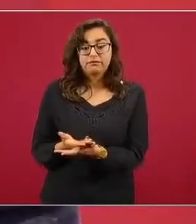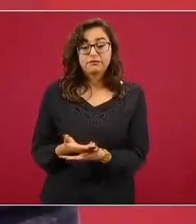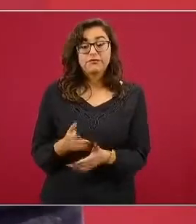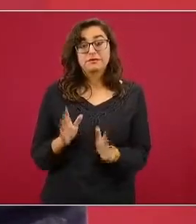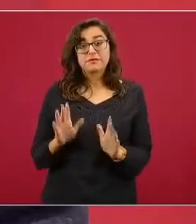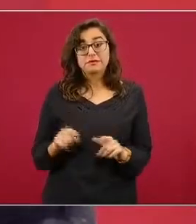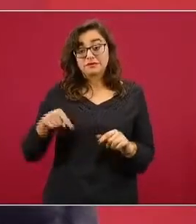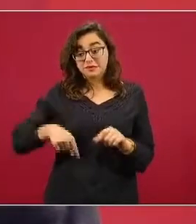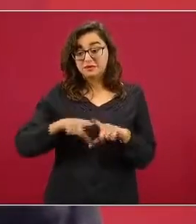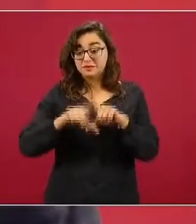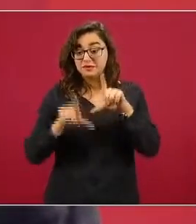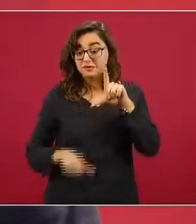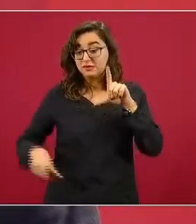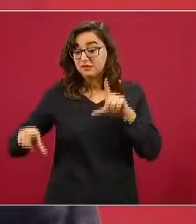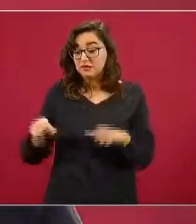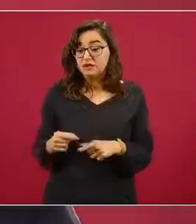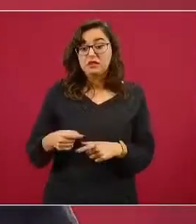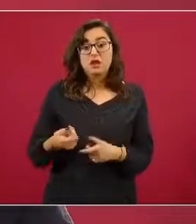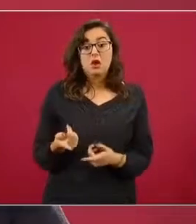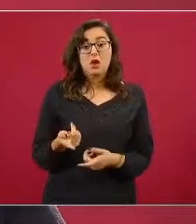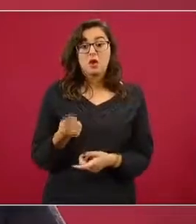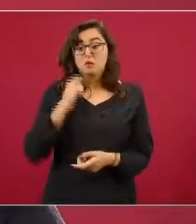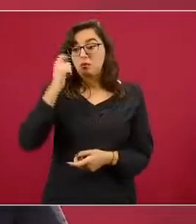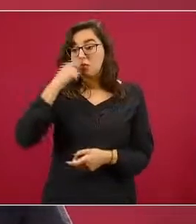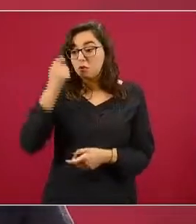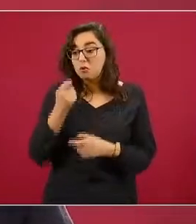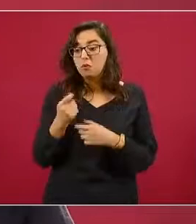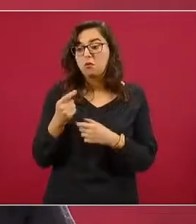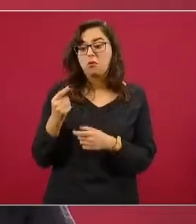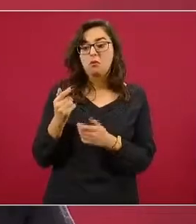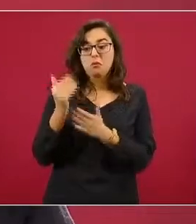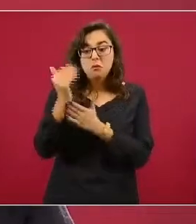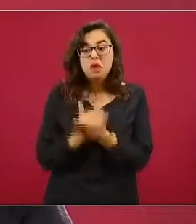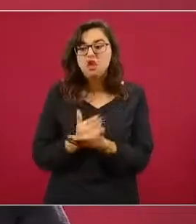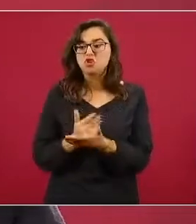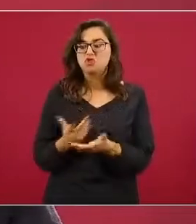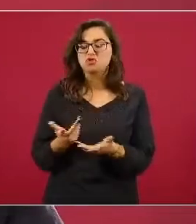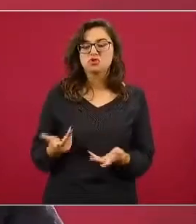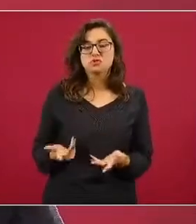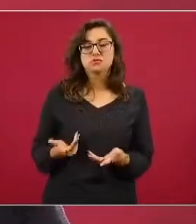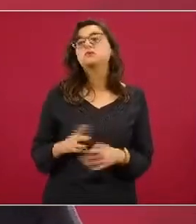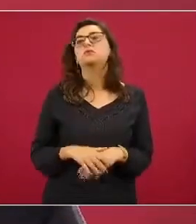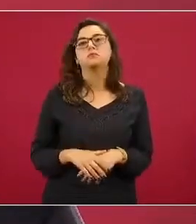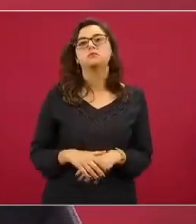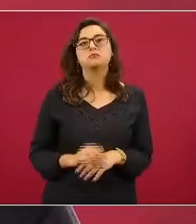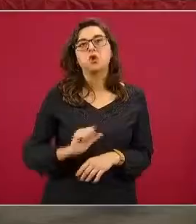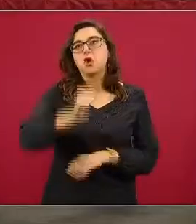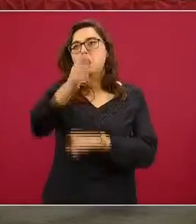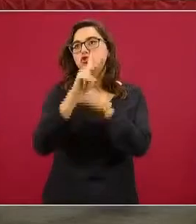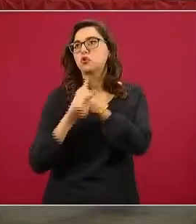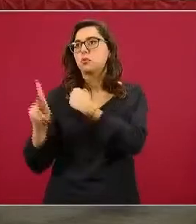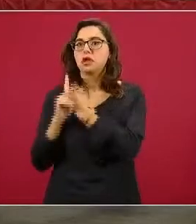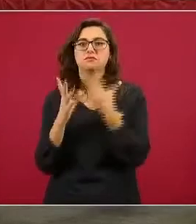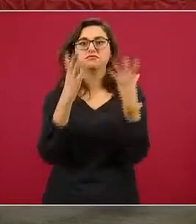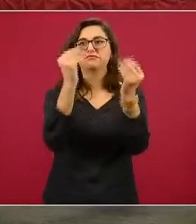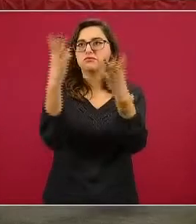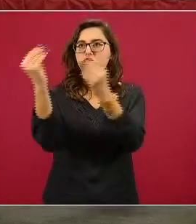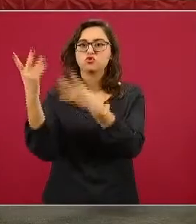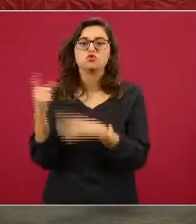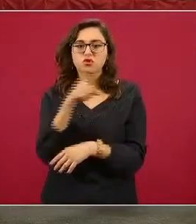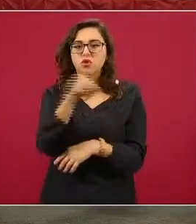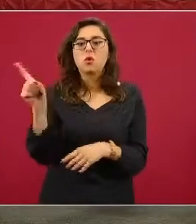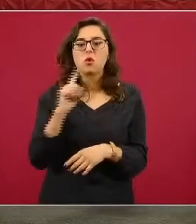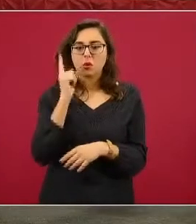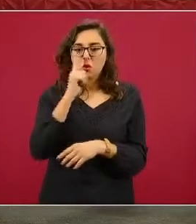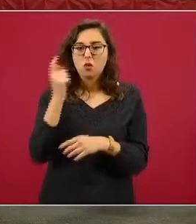México hace pocas pruebas, se ponía de ejemplo países que hacen muchas pruebas y se ponían como ejemplo